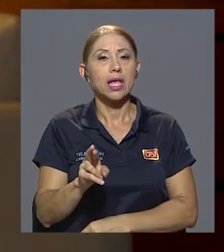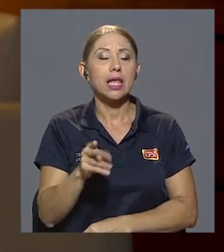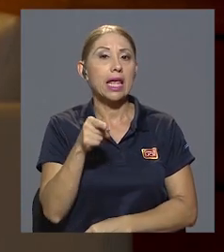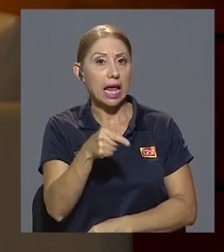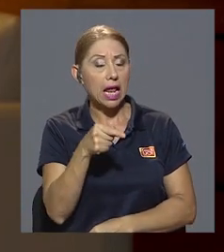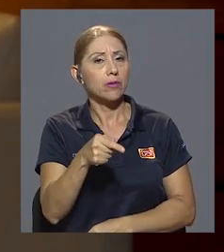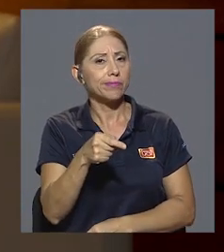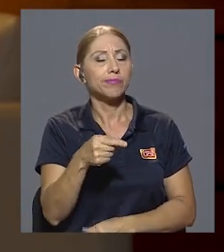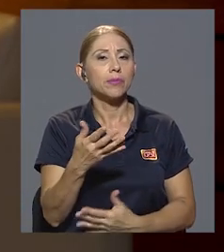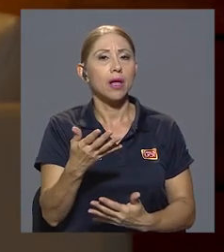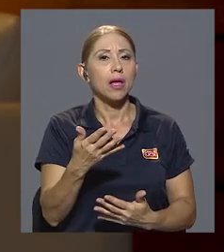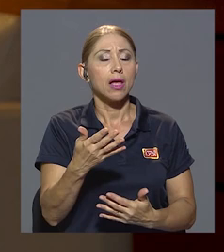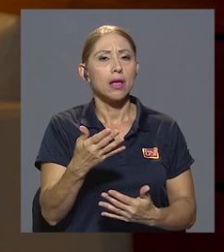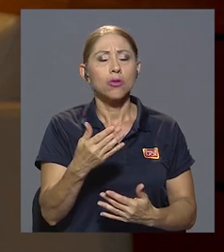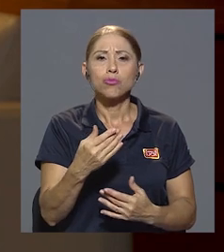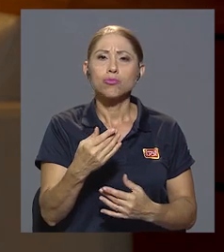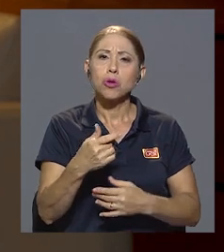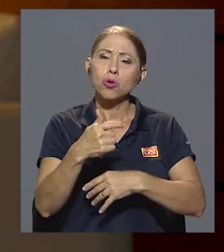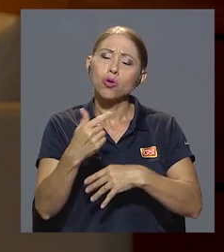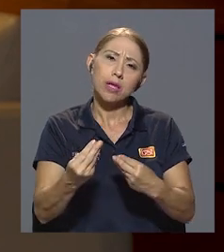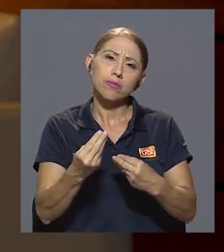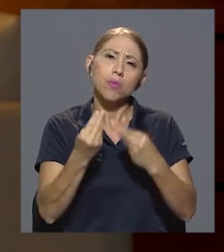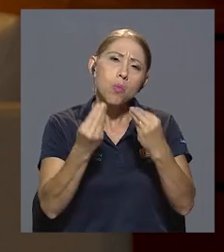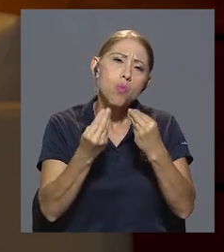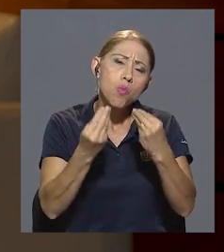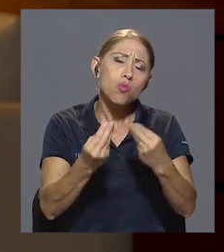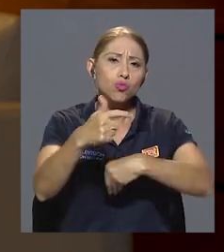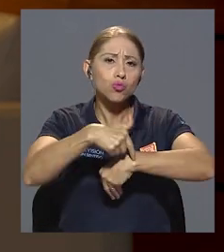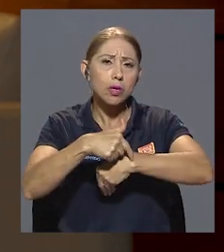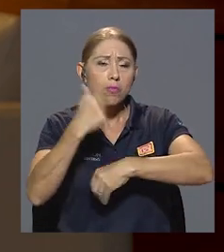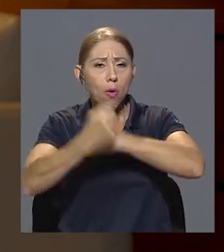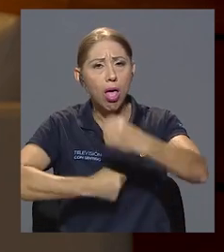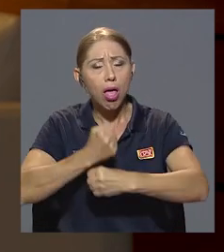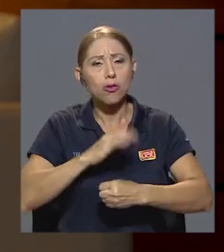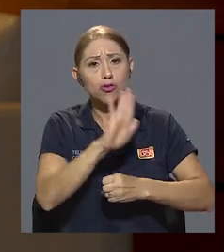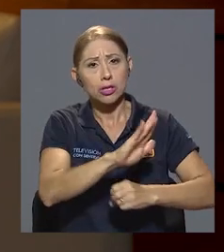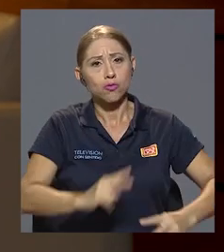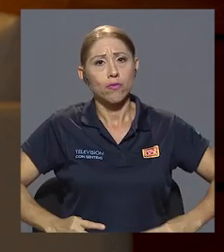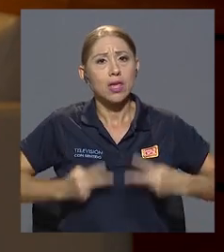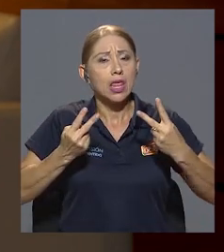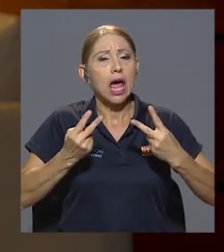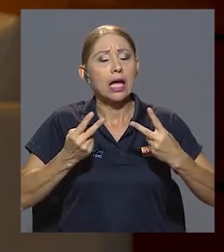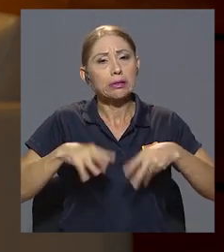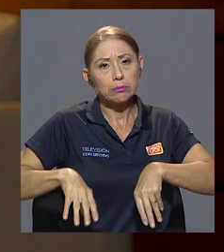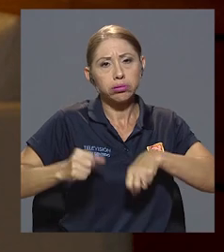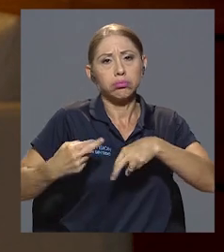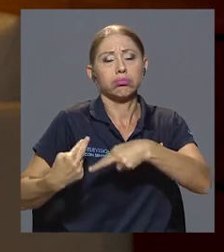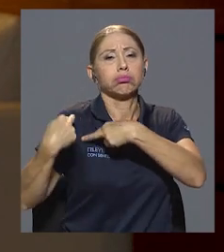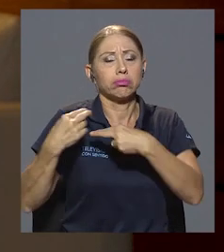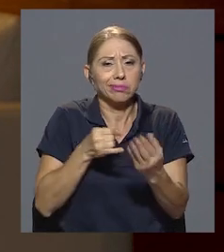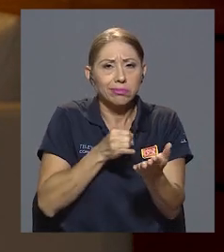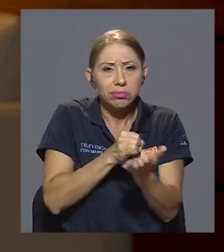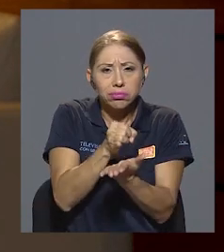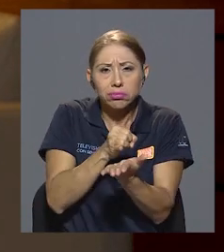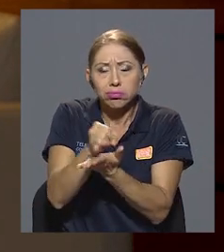y que quien se ha dedicado durante gran parte de su vida académica a investigar